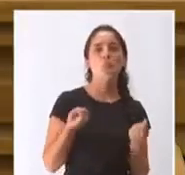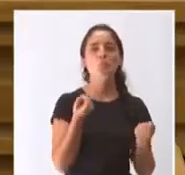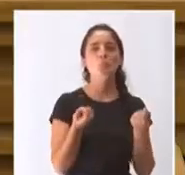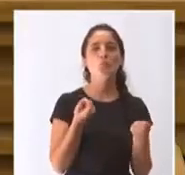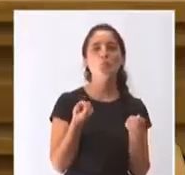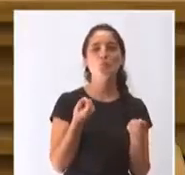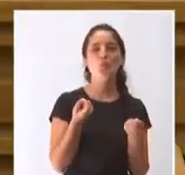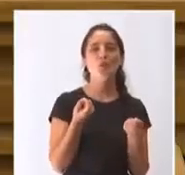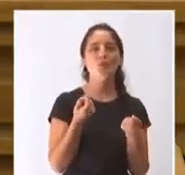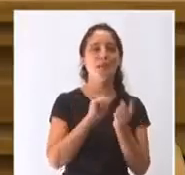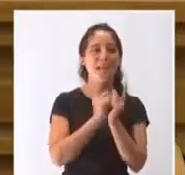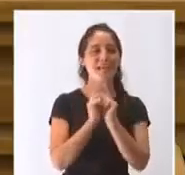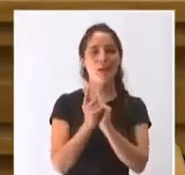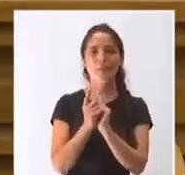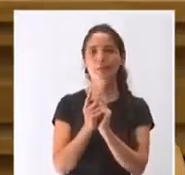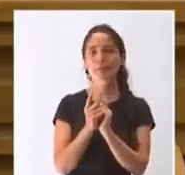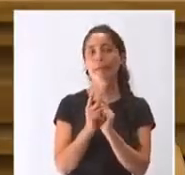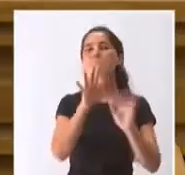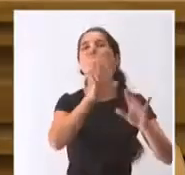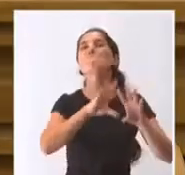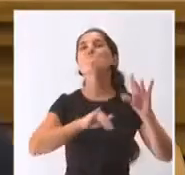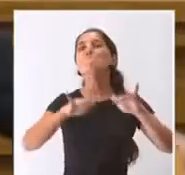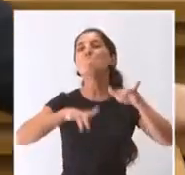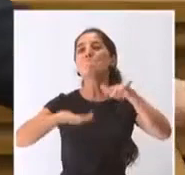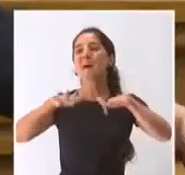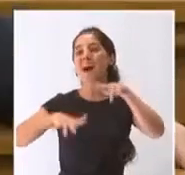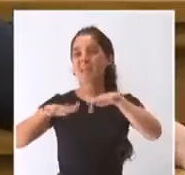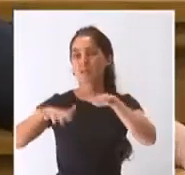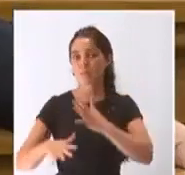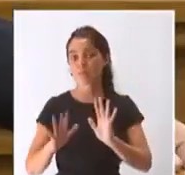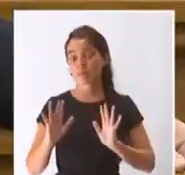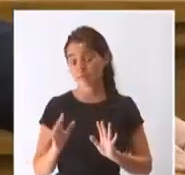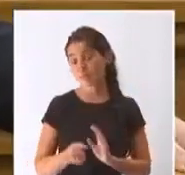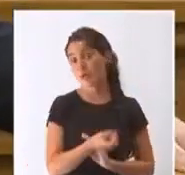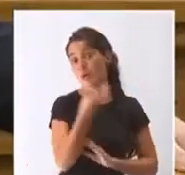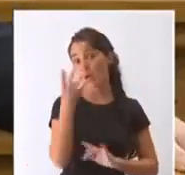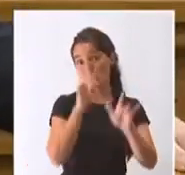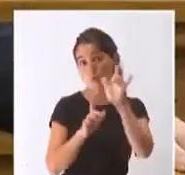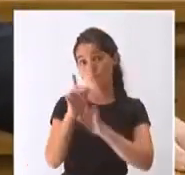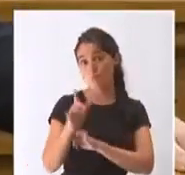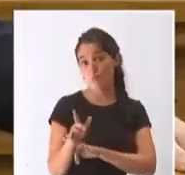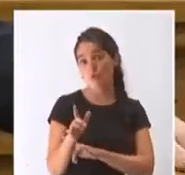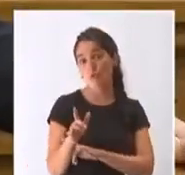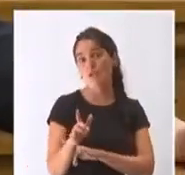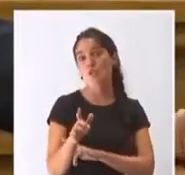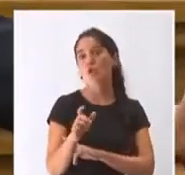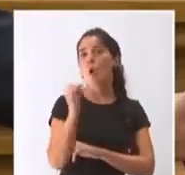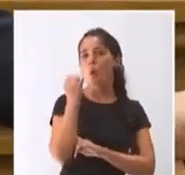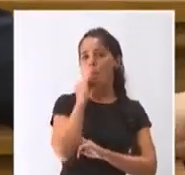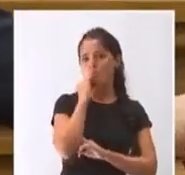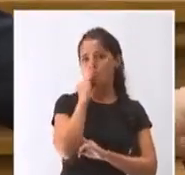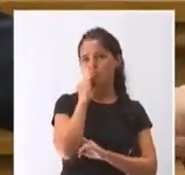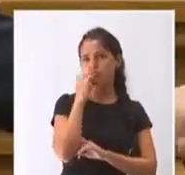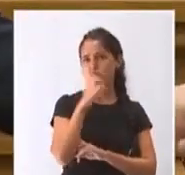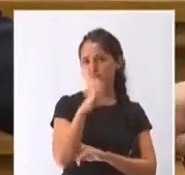inducida muy inducida aunque obviamente habría gente que protestará con muy buena fe hubo un poco de